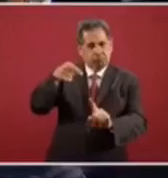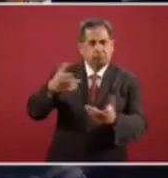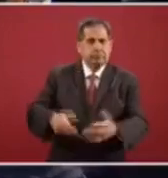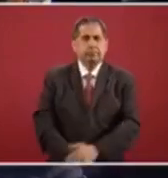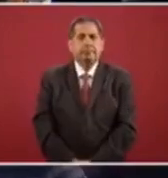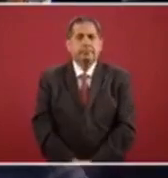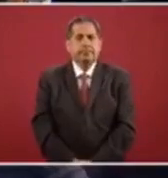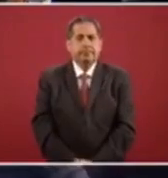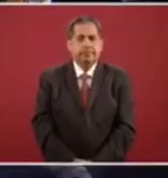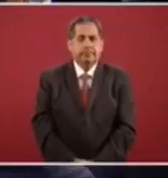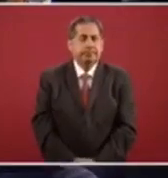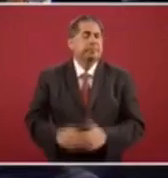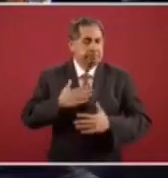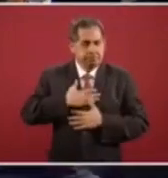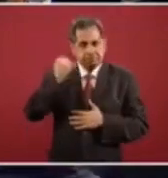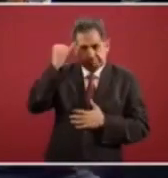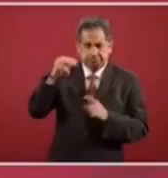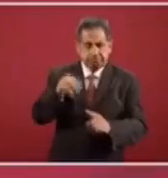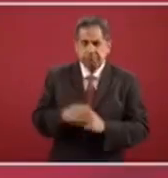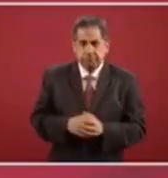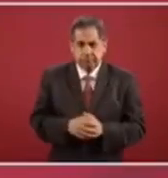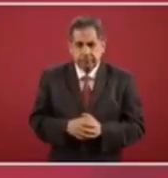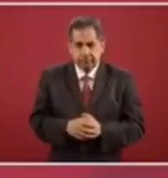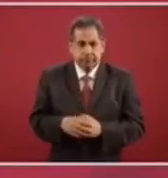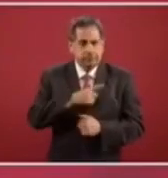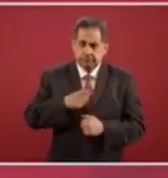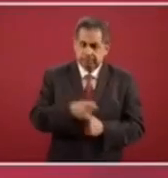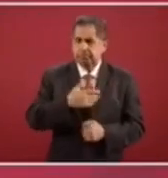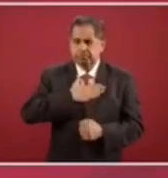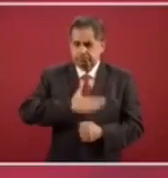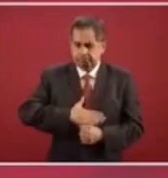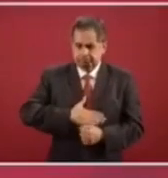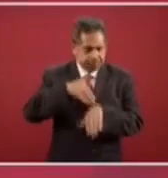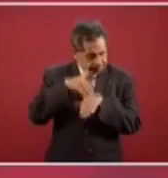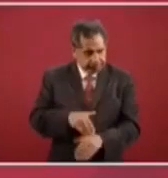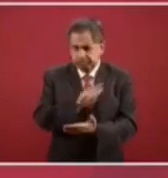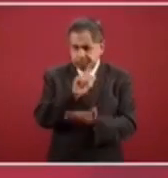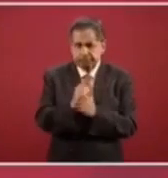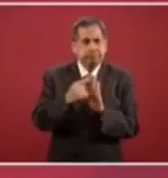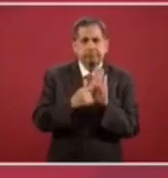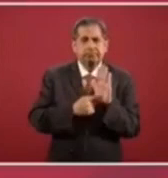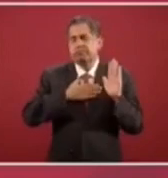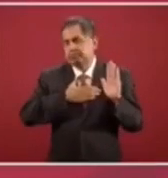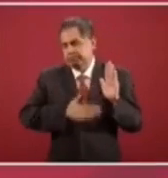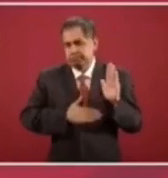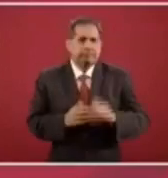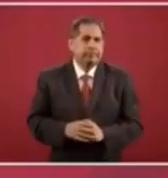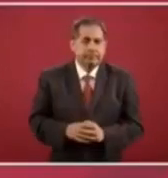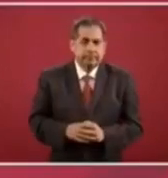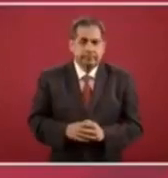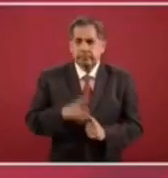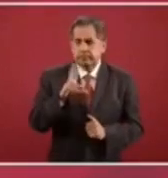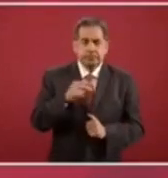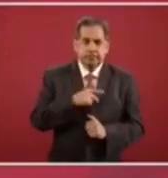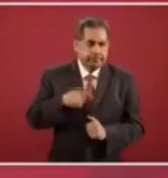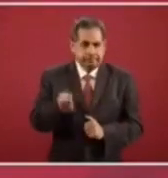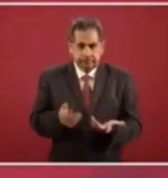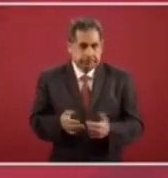ese momento. Bueno, mi postura es de que debe de haber justicia, apego estricto a la ley, no